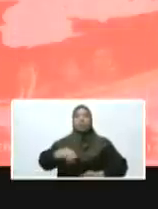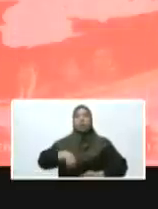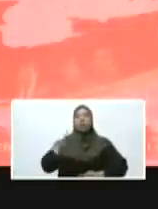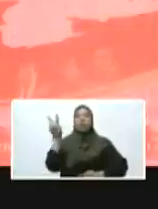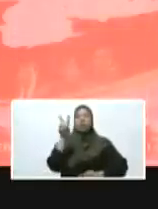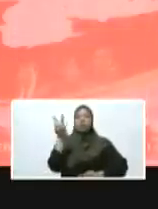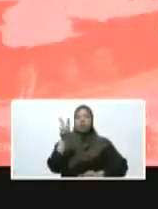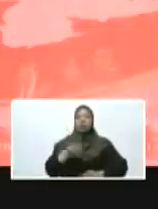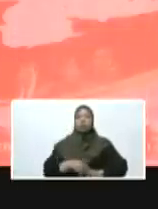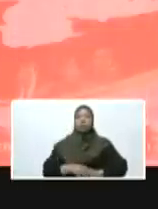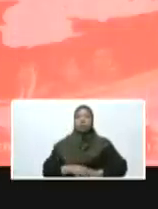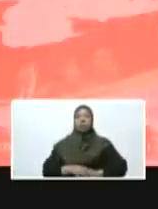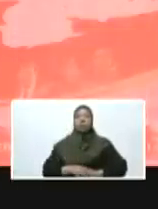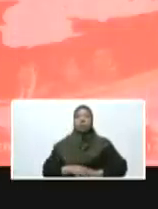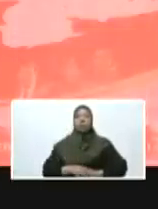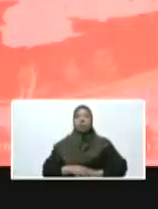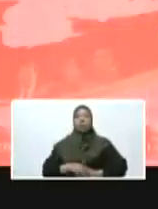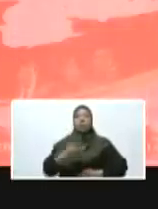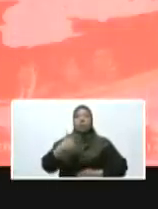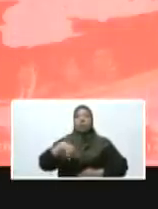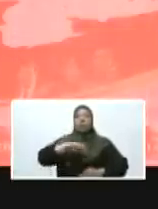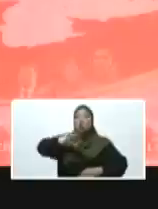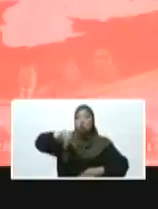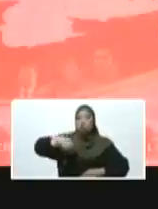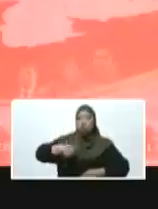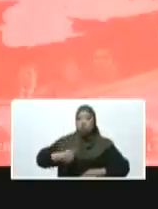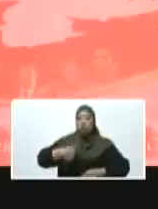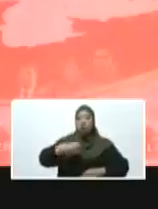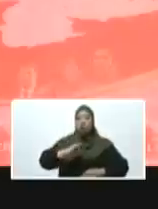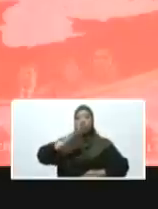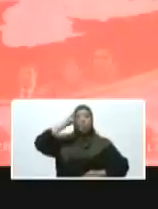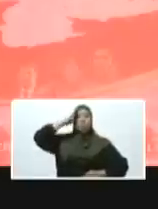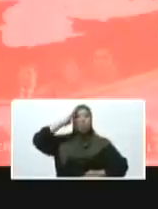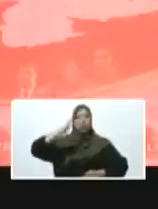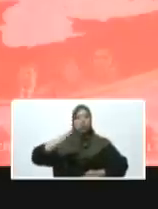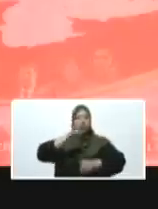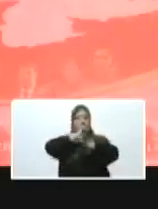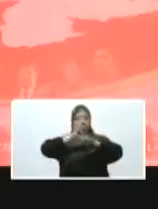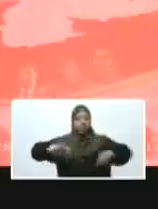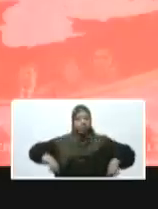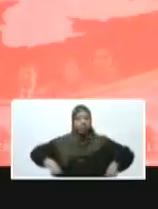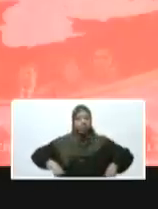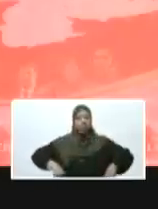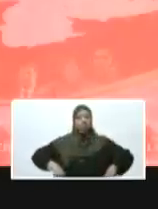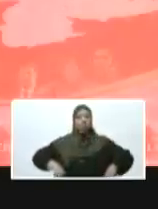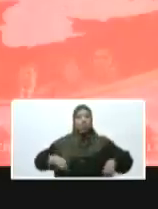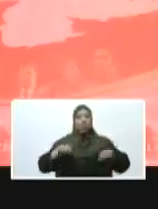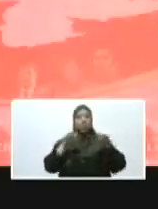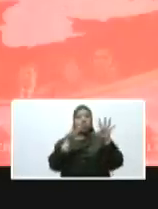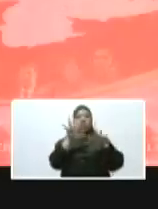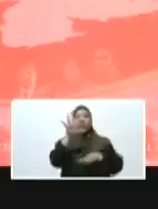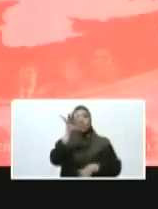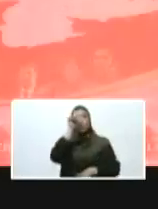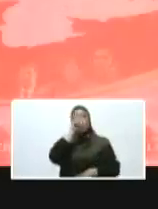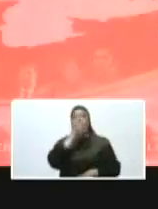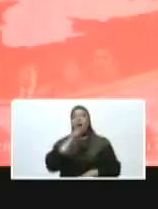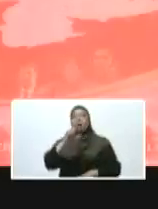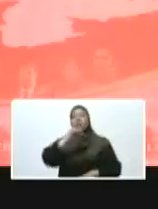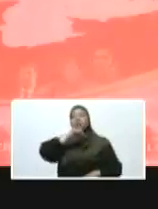Venezuela, nuestra Guardia Nacional Bolivariana. 85 años de una larga historia